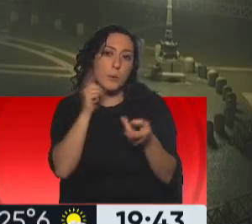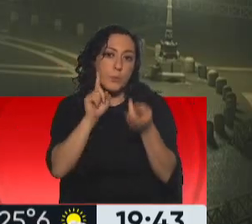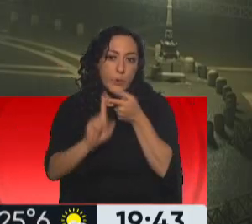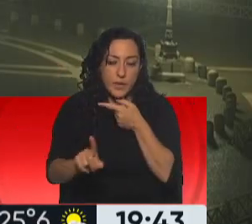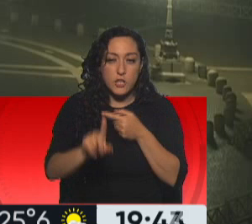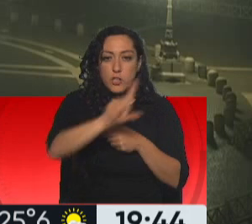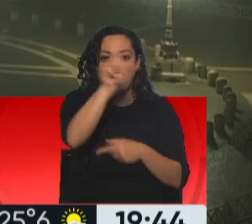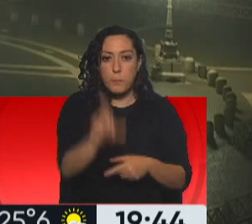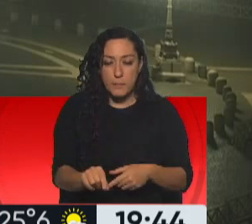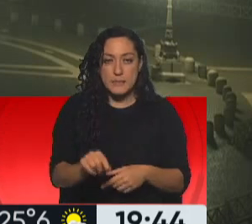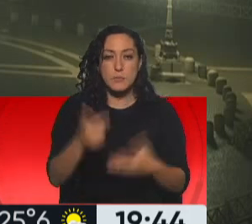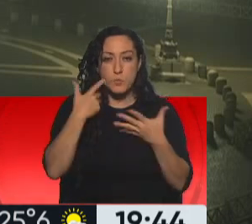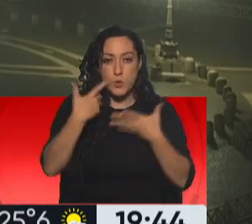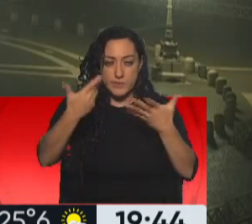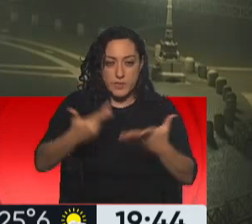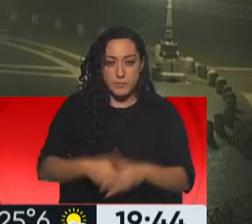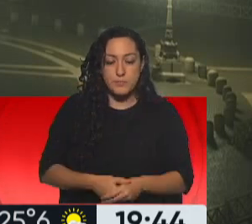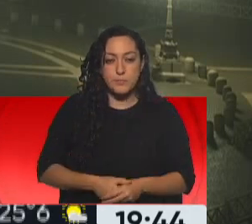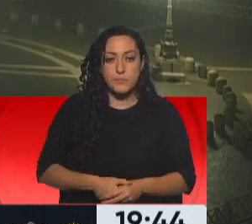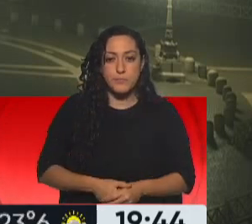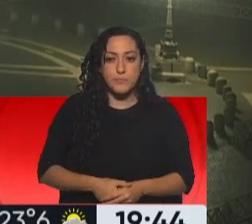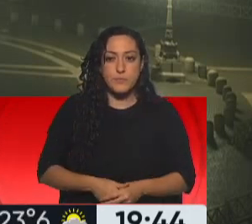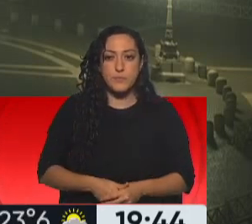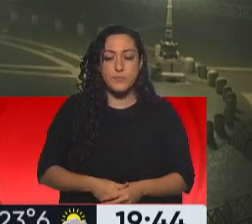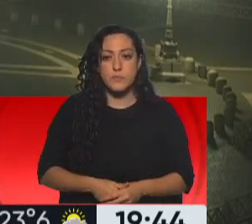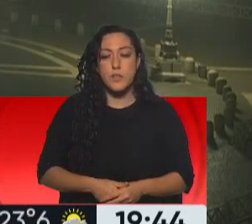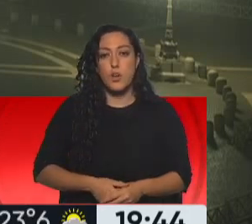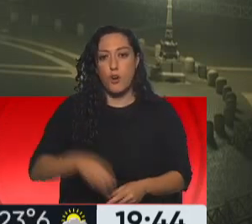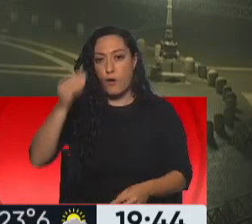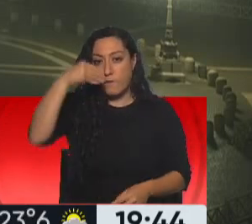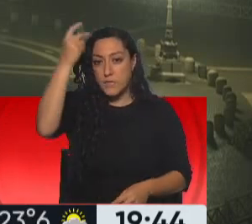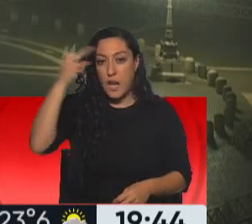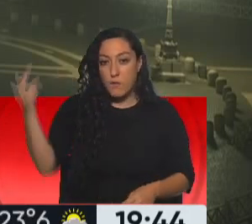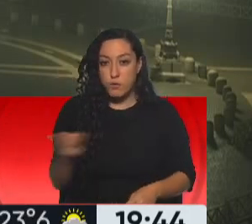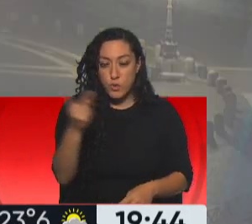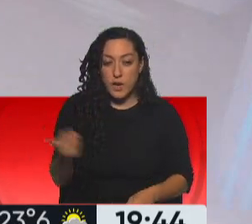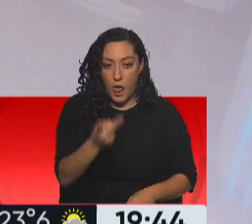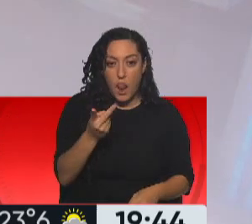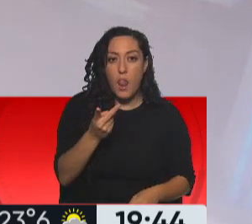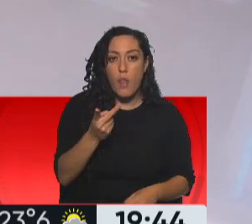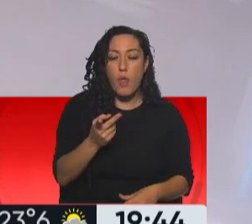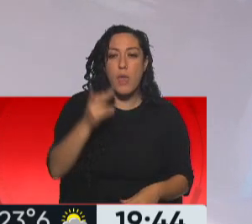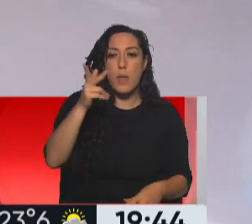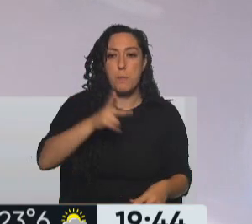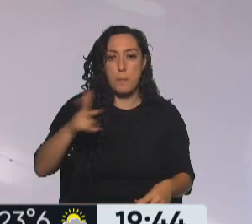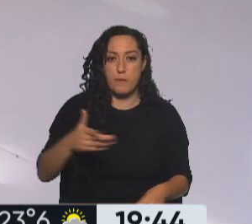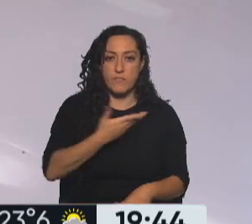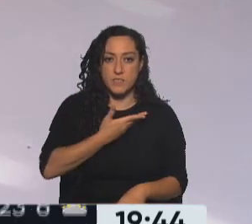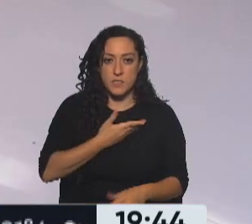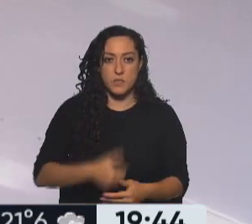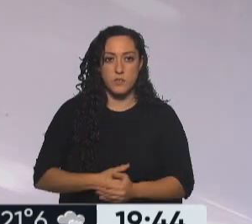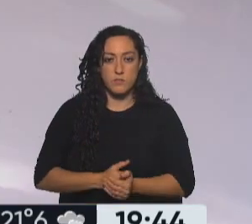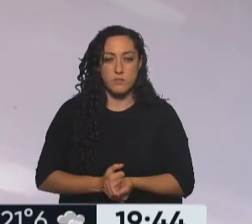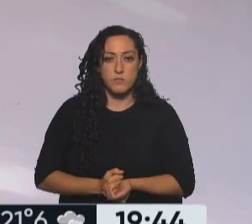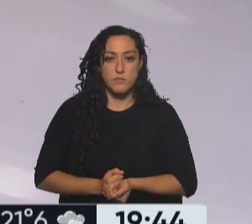todo el país en vivo y en directo con el funeral oficial, con las exequias de el Papa